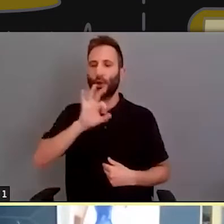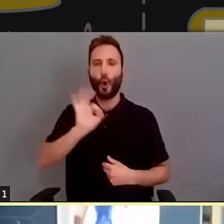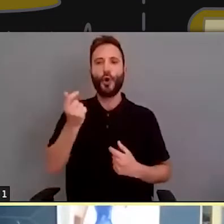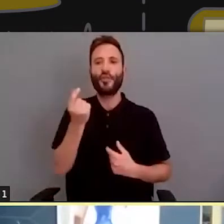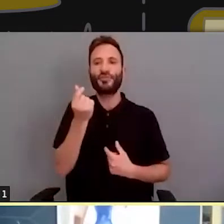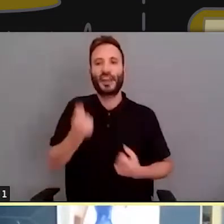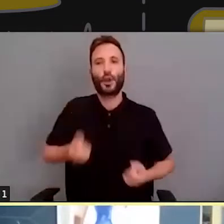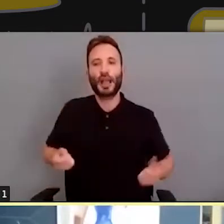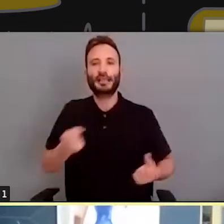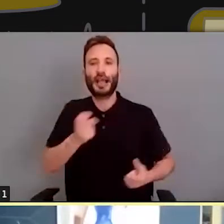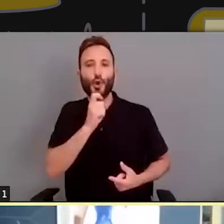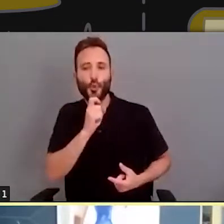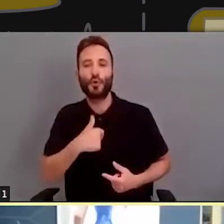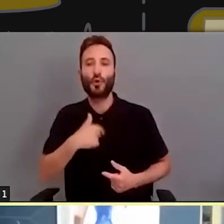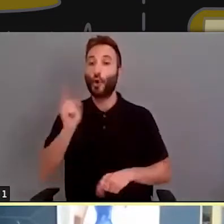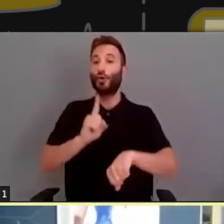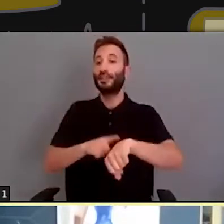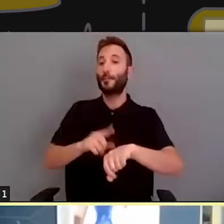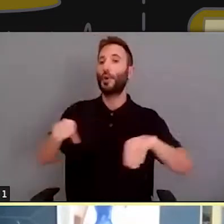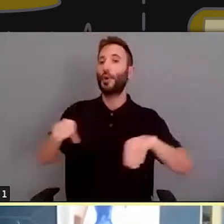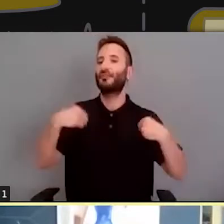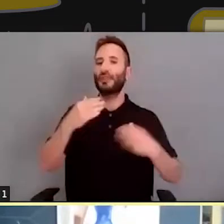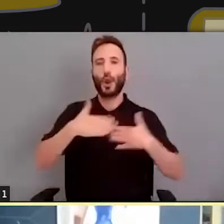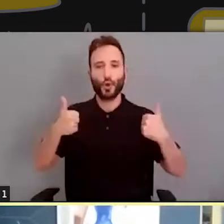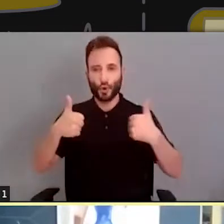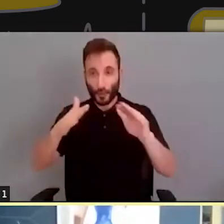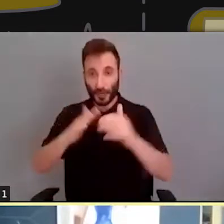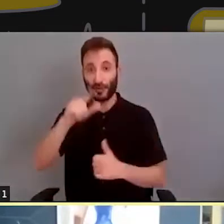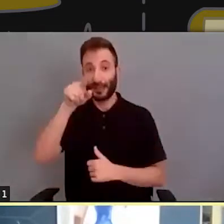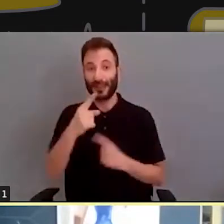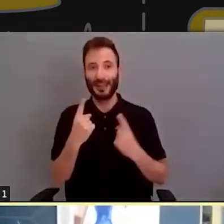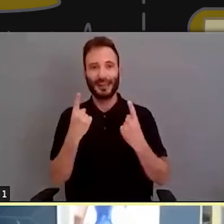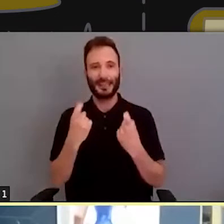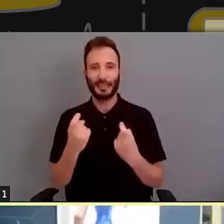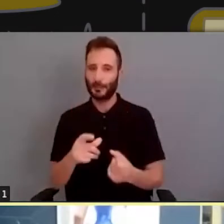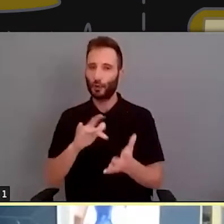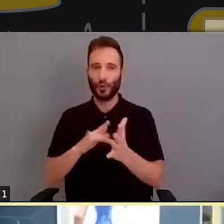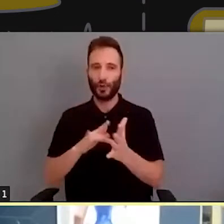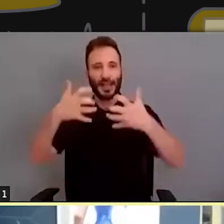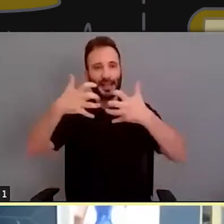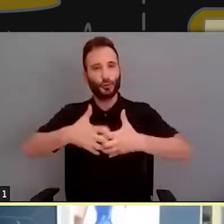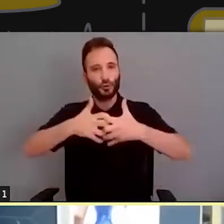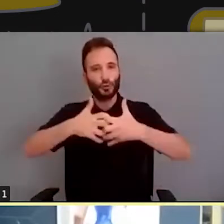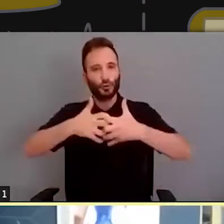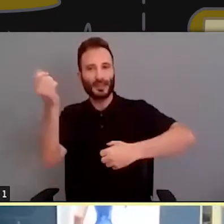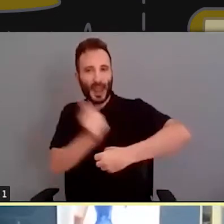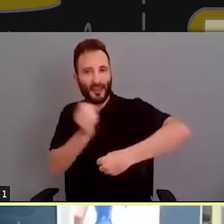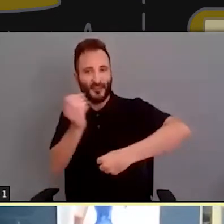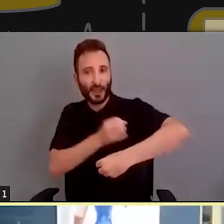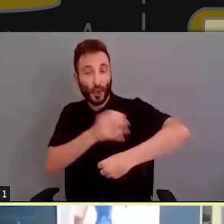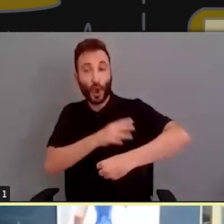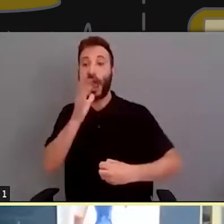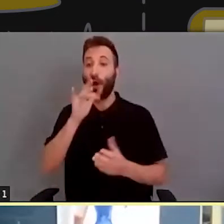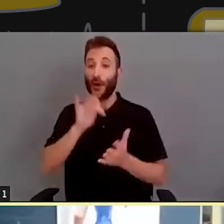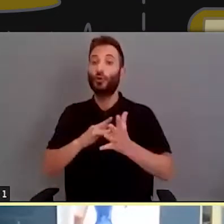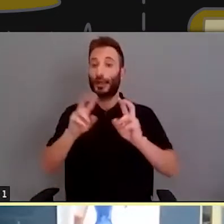nuestro tiempo. Es necesario sensibilizar a la industria de los beneficios. Ahora va a ser un periodo muy difícil porque después